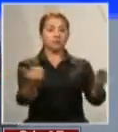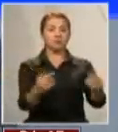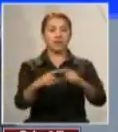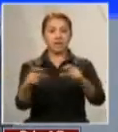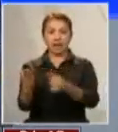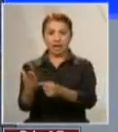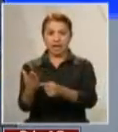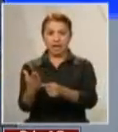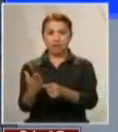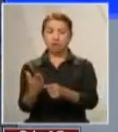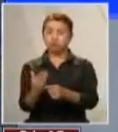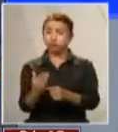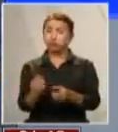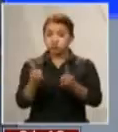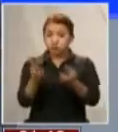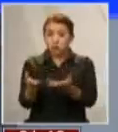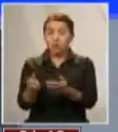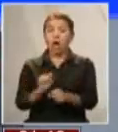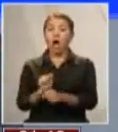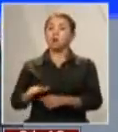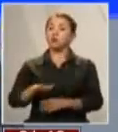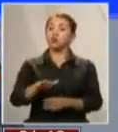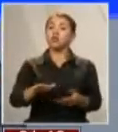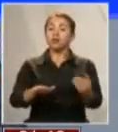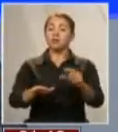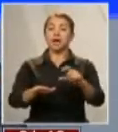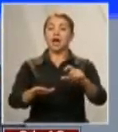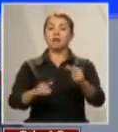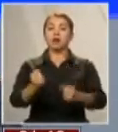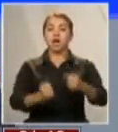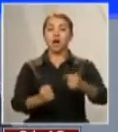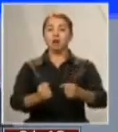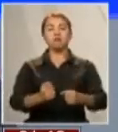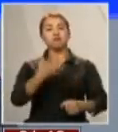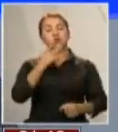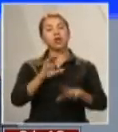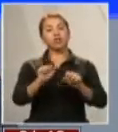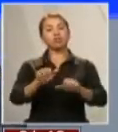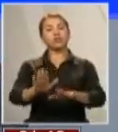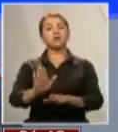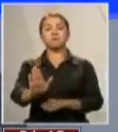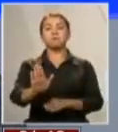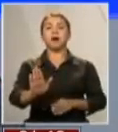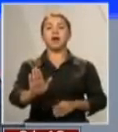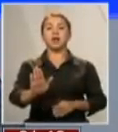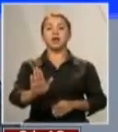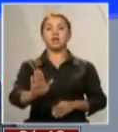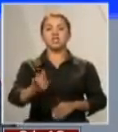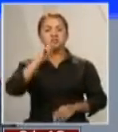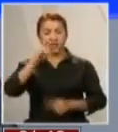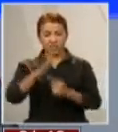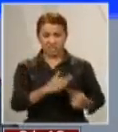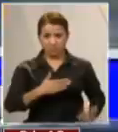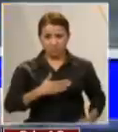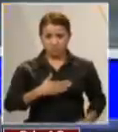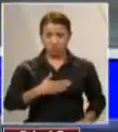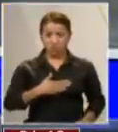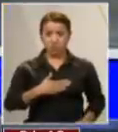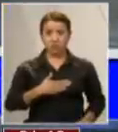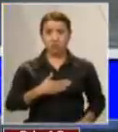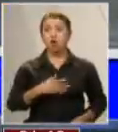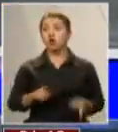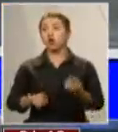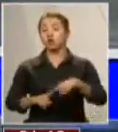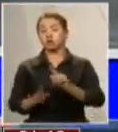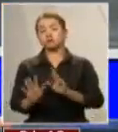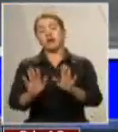Pero sí le puede pedir el carnet de manejar cuando usted va en auto. Entonces, ¿por qué lo detiene usted en auto? ¿Lo está discriminando acaso? ¿Usted podría alegar? No creo que se preocupe.